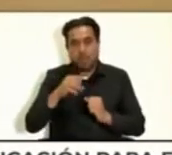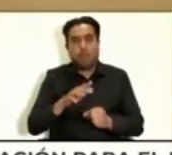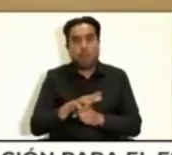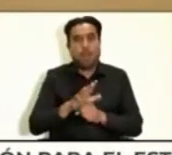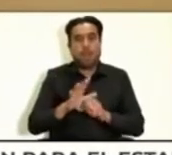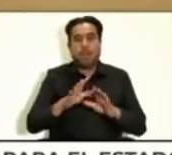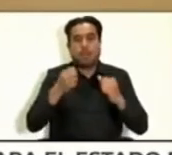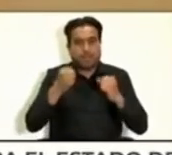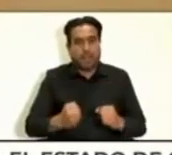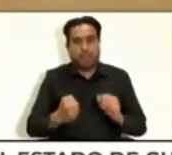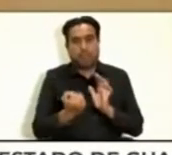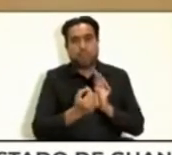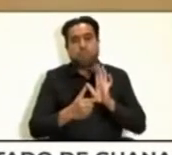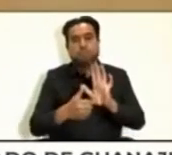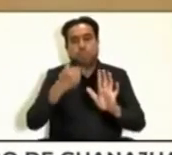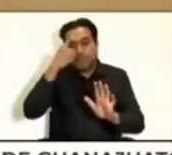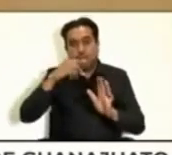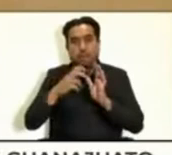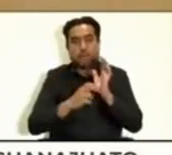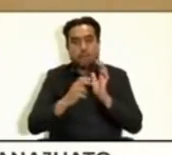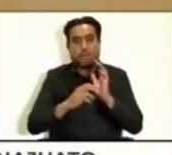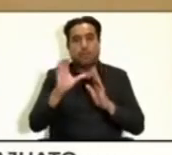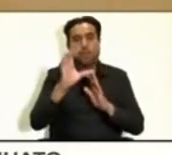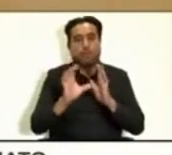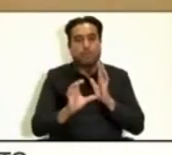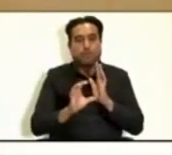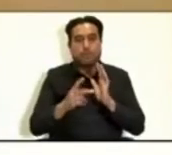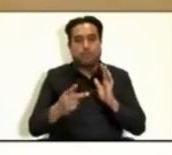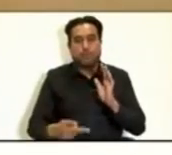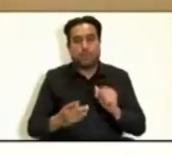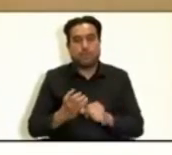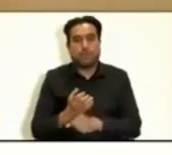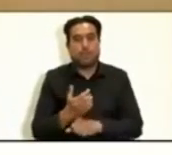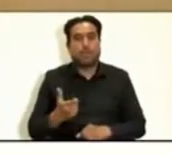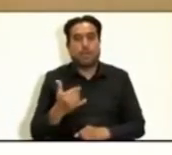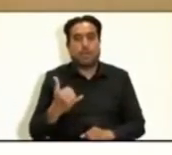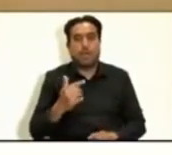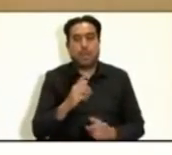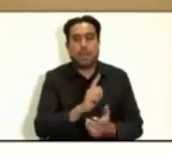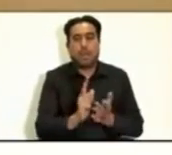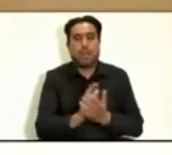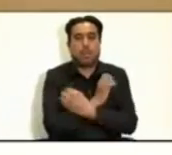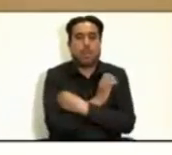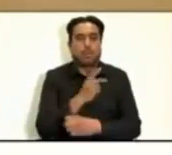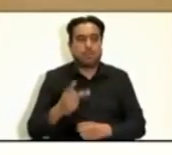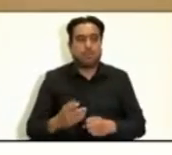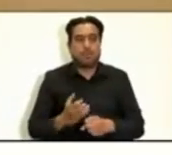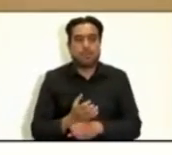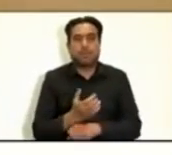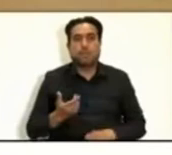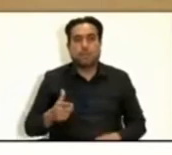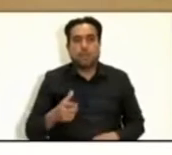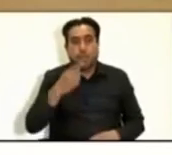el cual se reforma la constitución política del estado de guanajuato y la ley de educación del estado de guanajuato